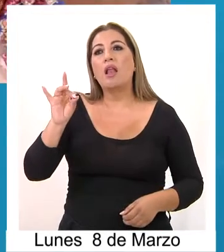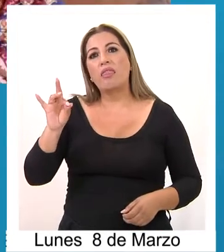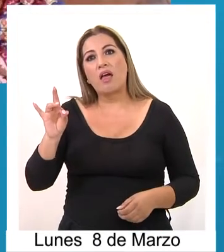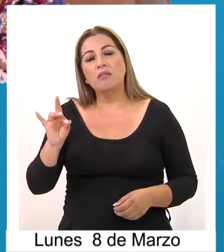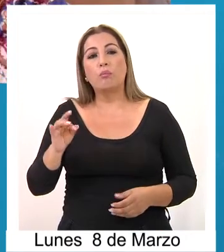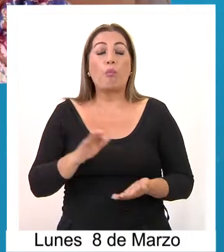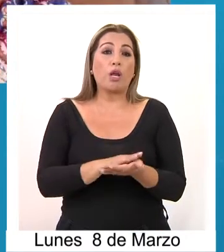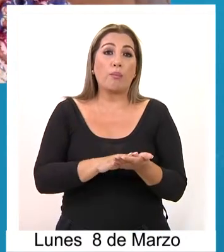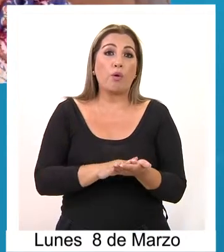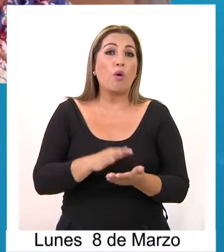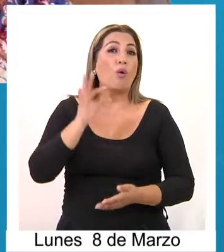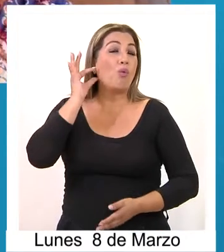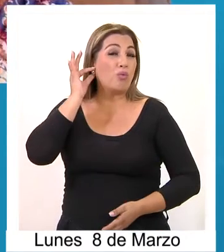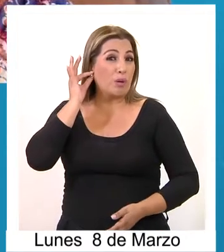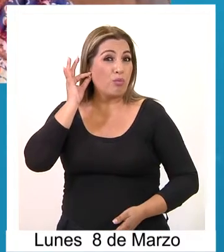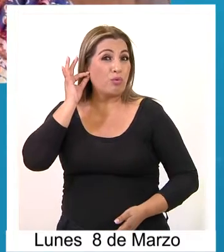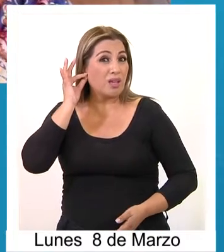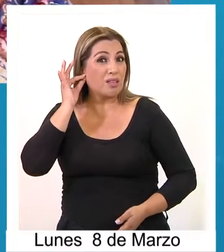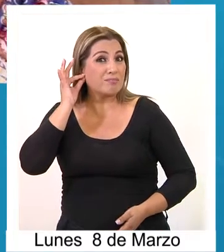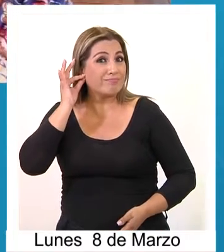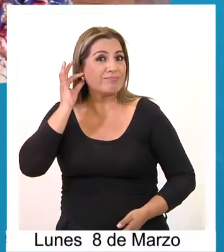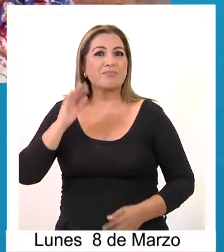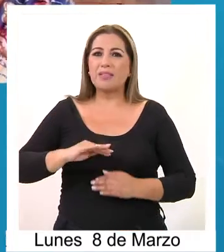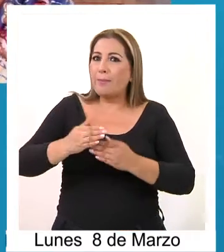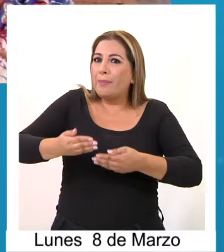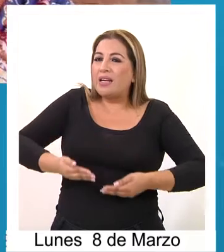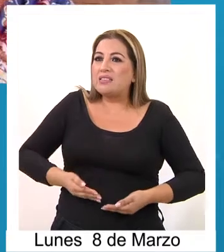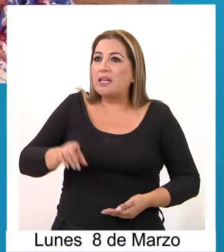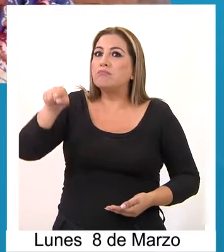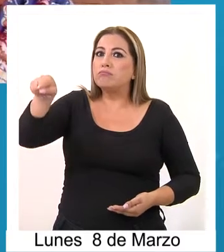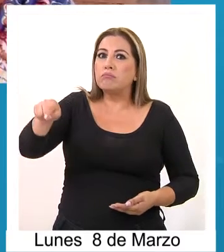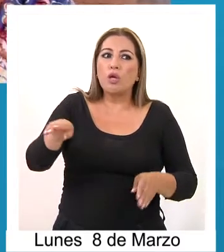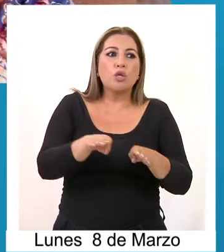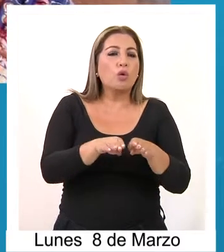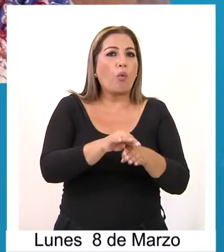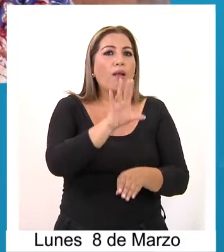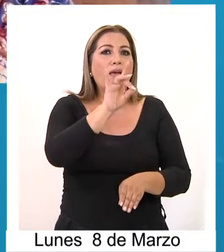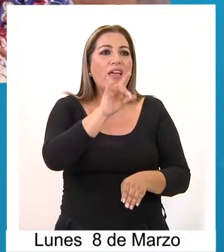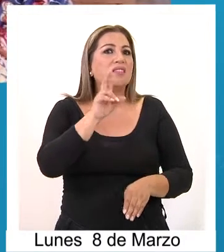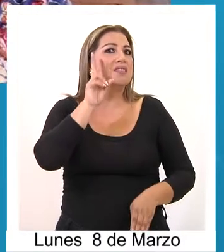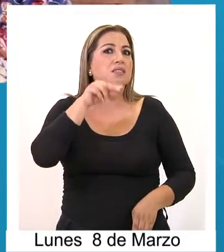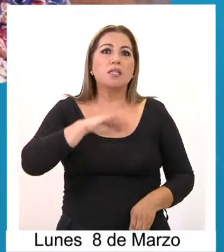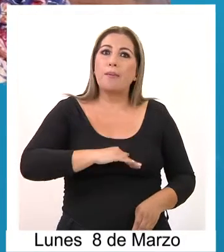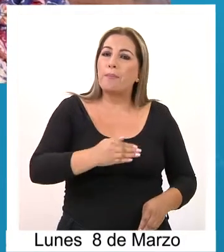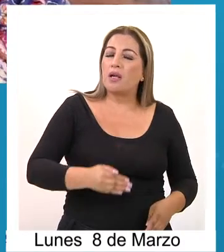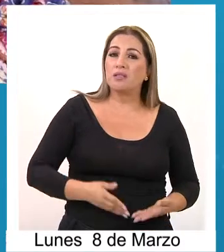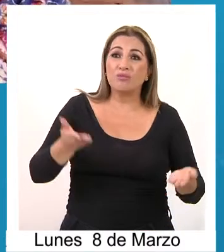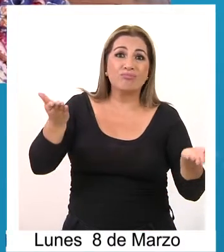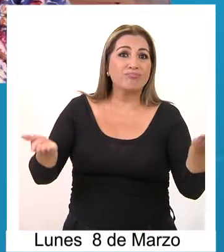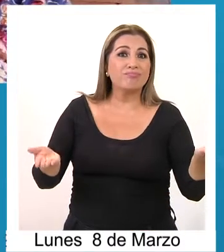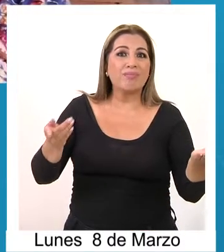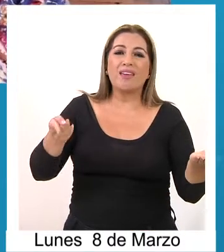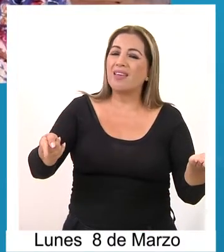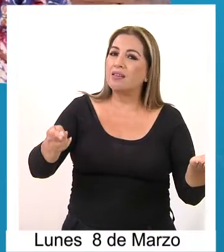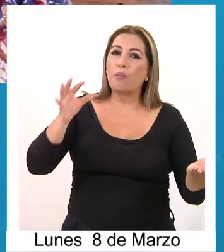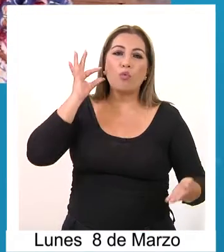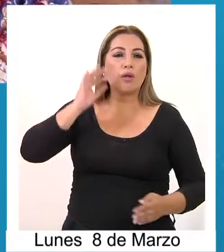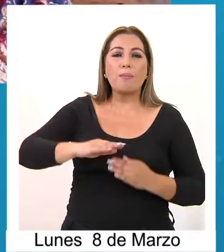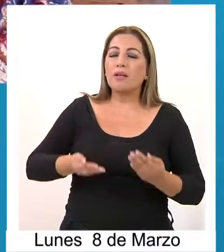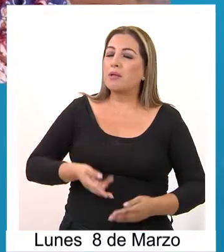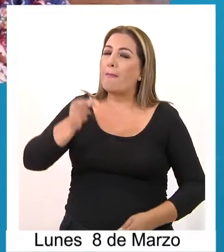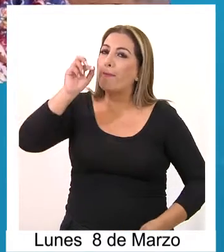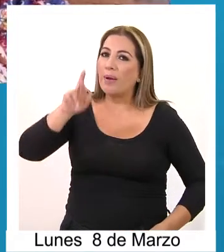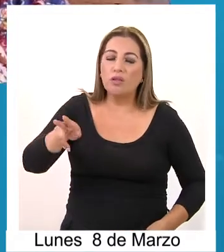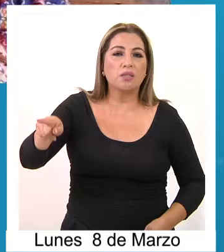esté embarazada. La verdad es que el enemigo y la amenaza es tan brutal que con la evidencia que tenemos, que es poca, pero que es